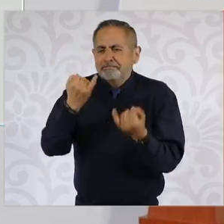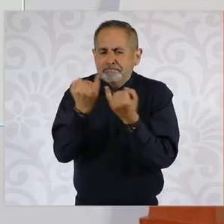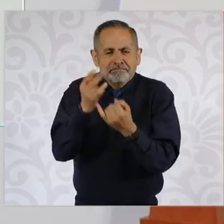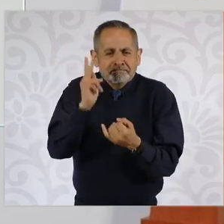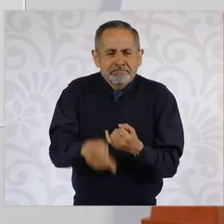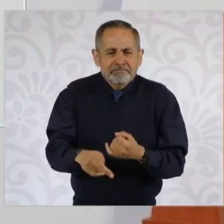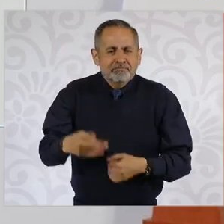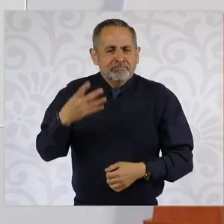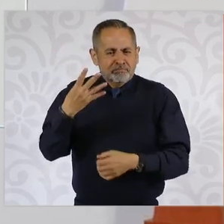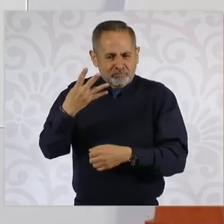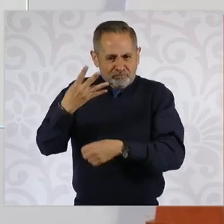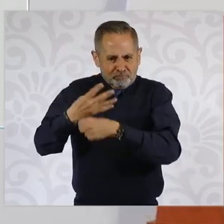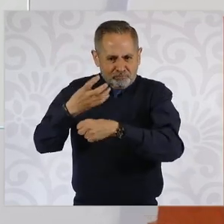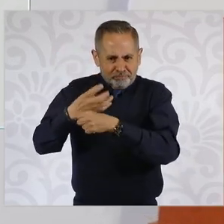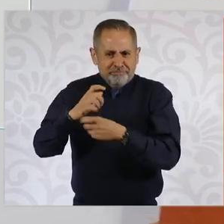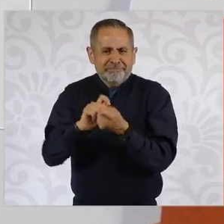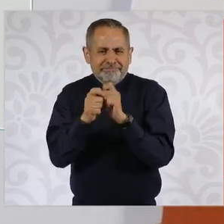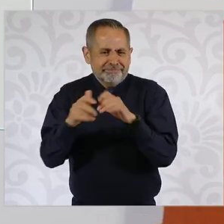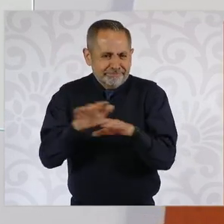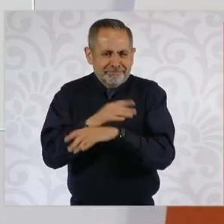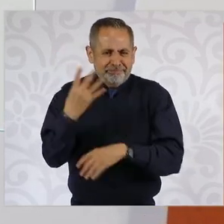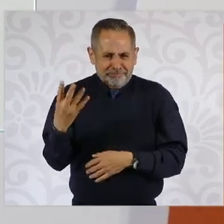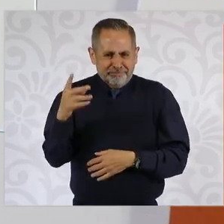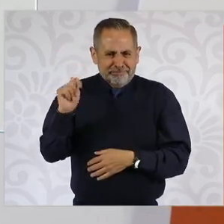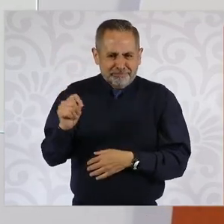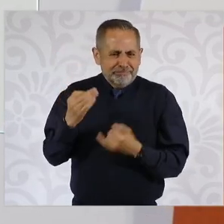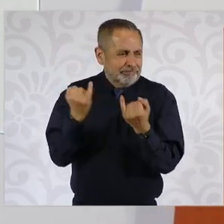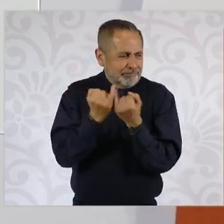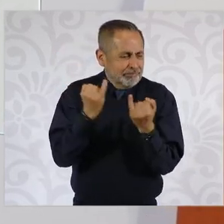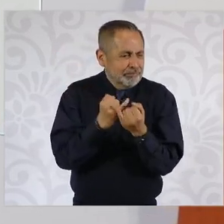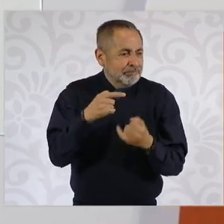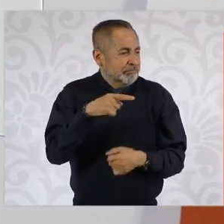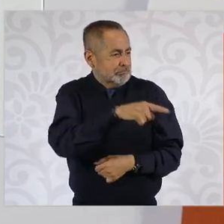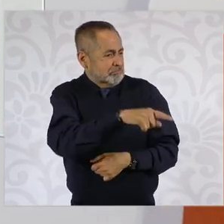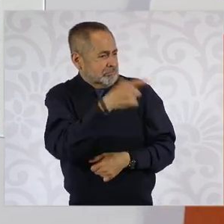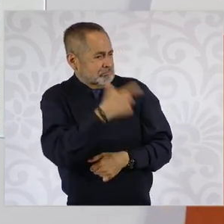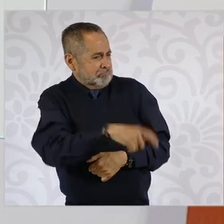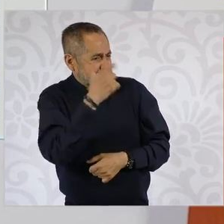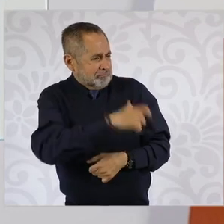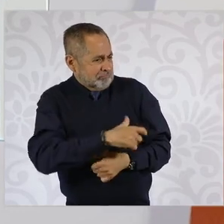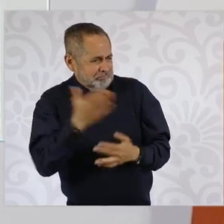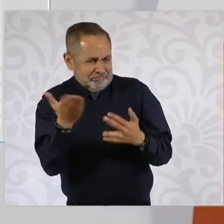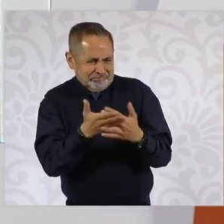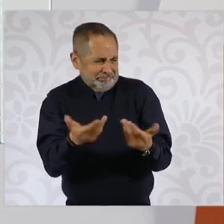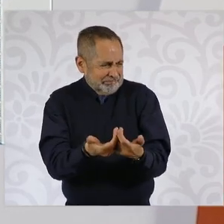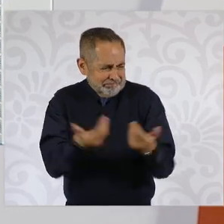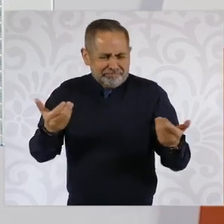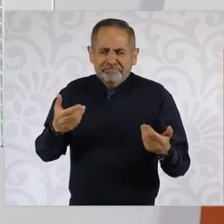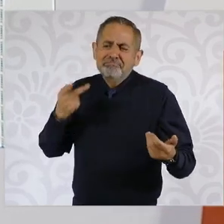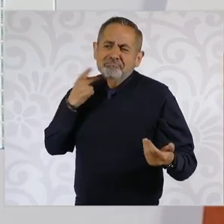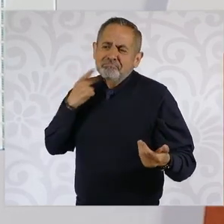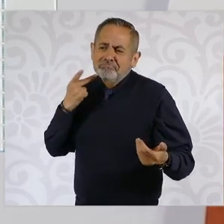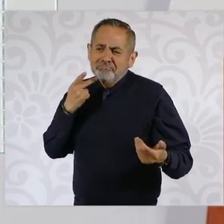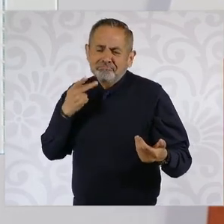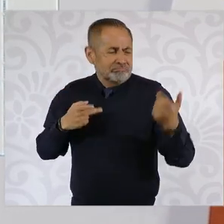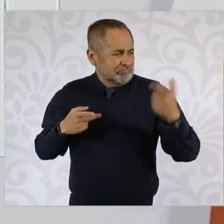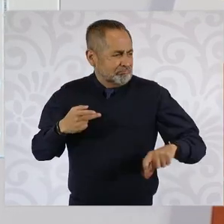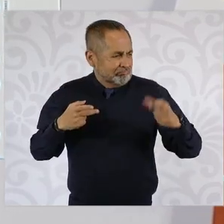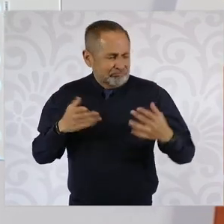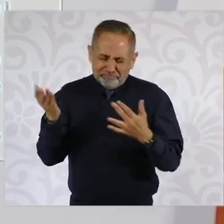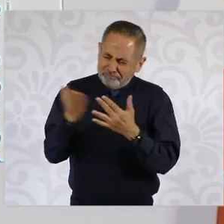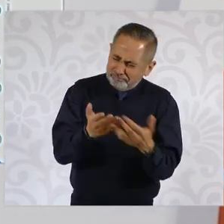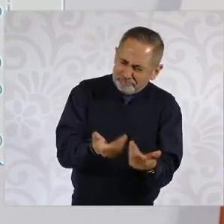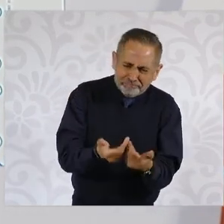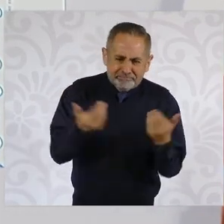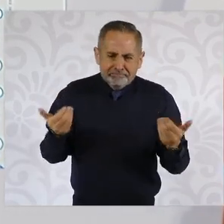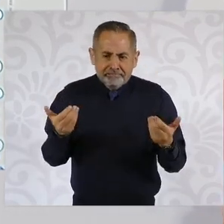Transformación esencialmente separa el poder económico del poder político. Y al hacer eso, el poder